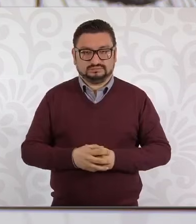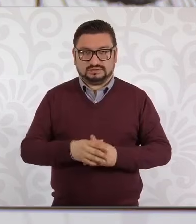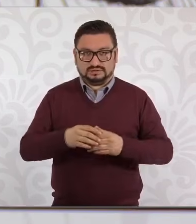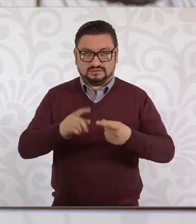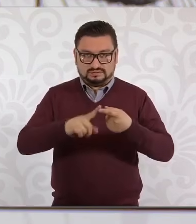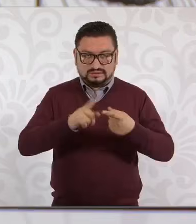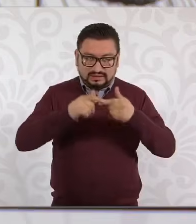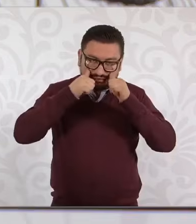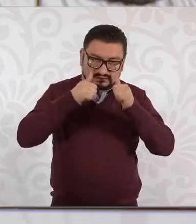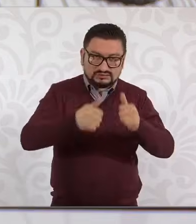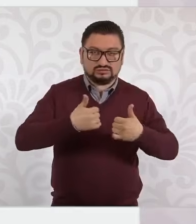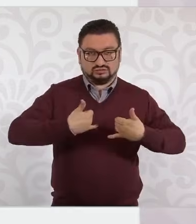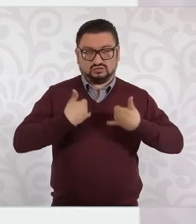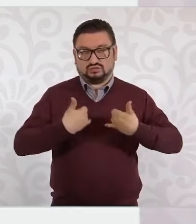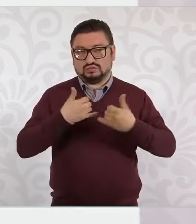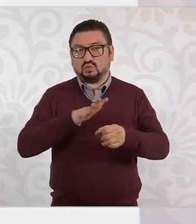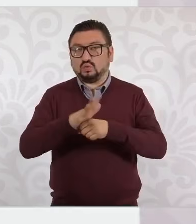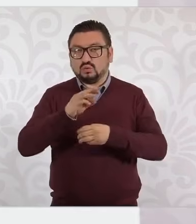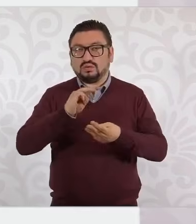atención a los jóvenes, a las causas